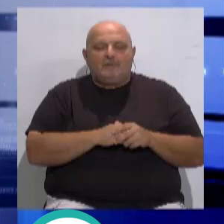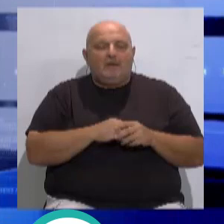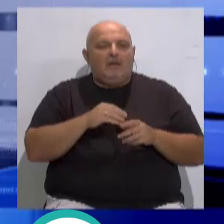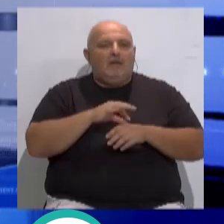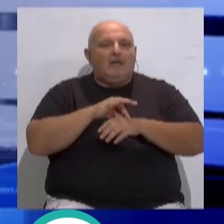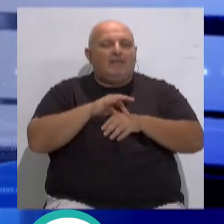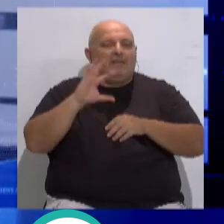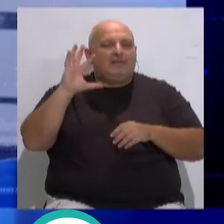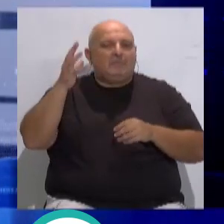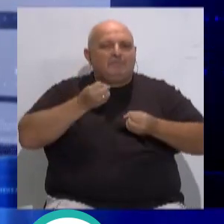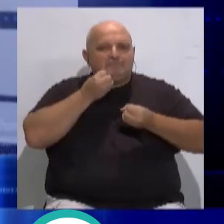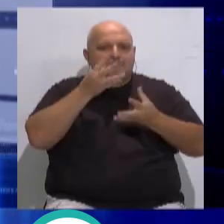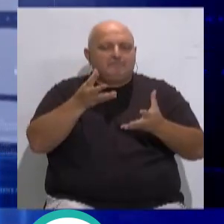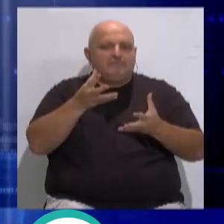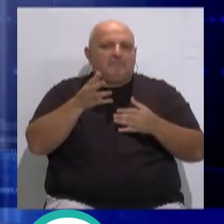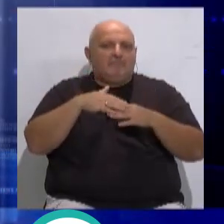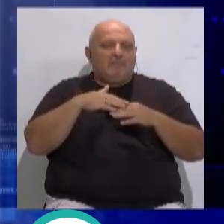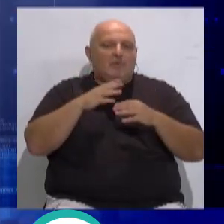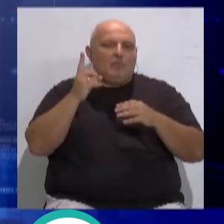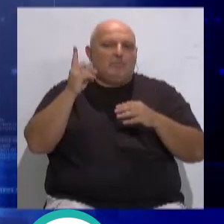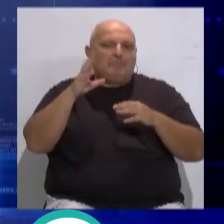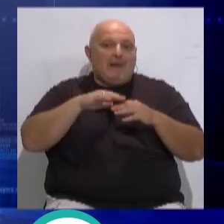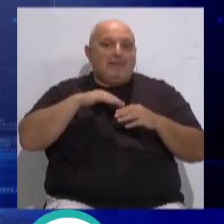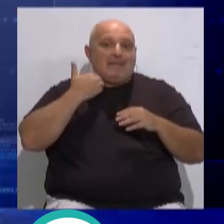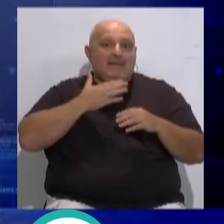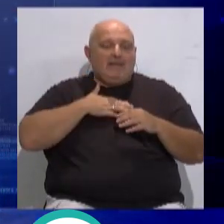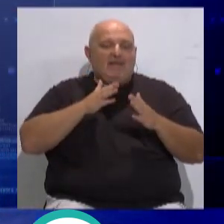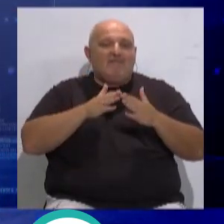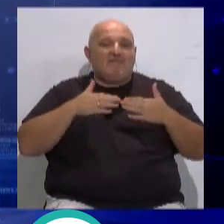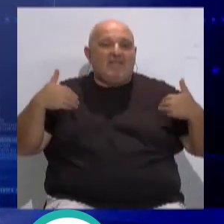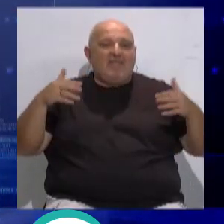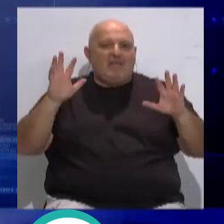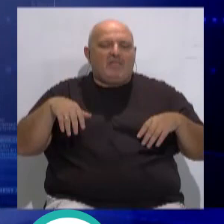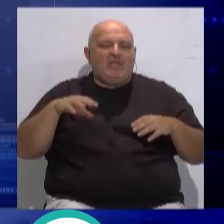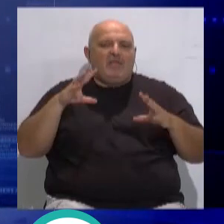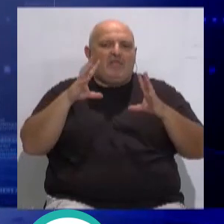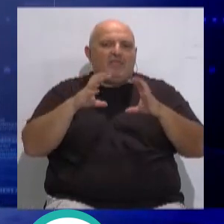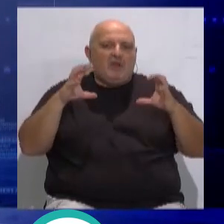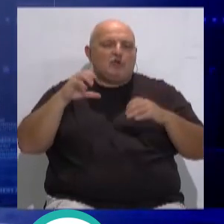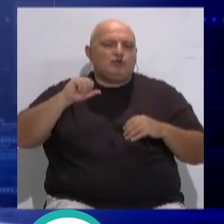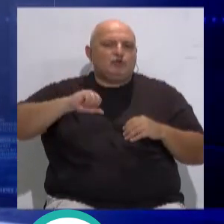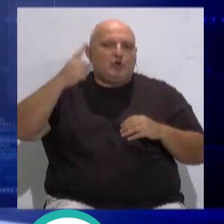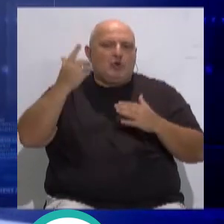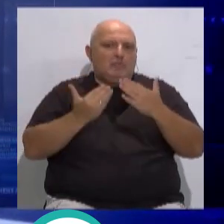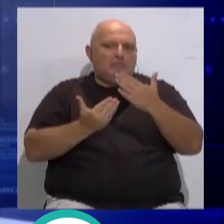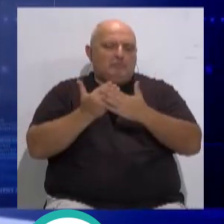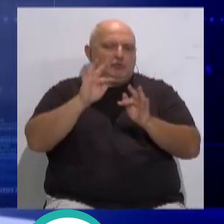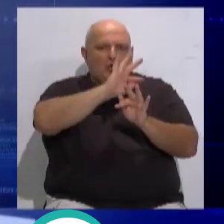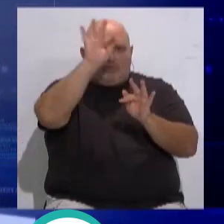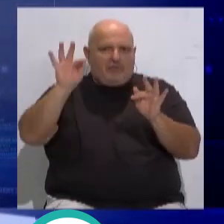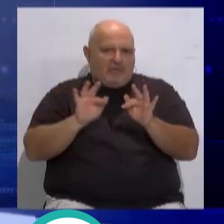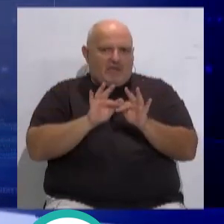La Agencia Estatal de Meteorología informa de un tiempo para mañana en la Bahía de Cádiz con cielos soleados durante toda la